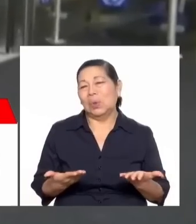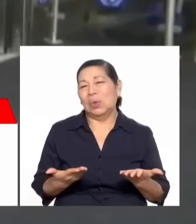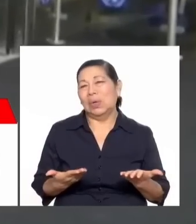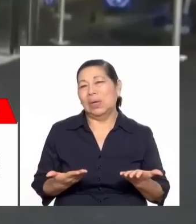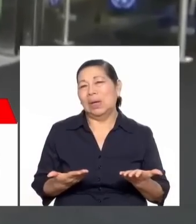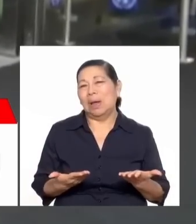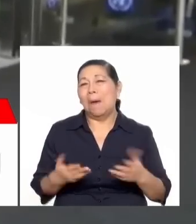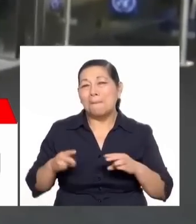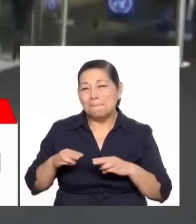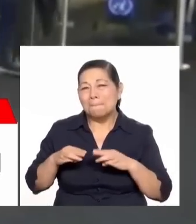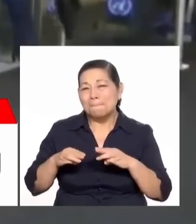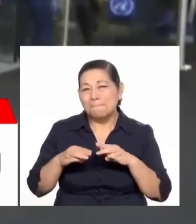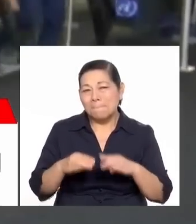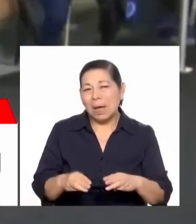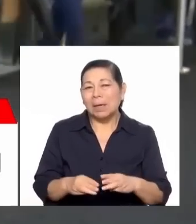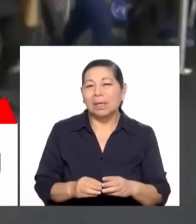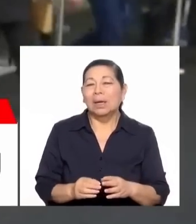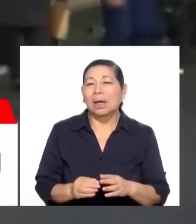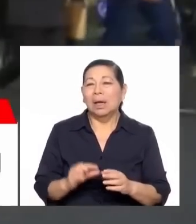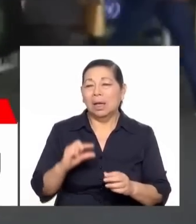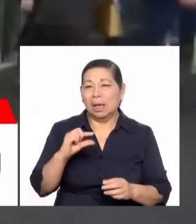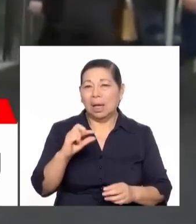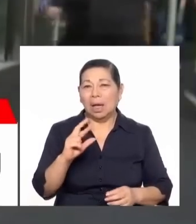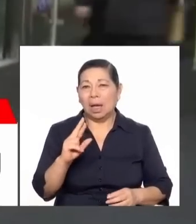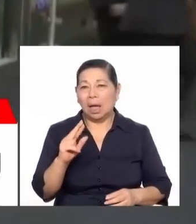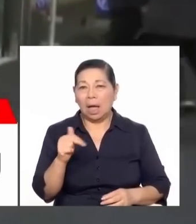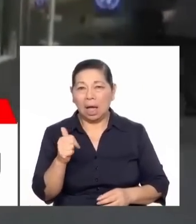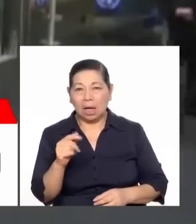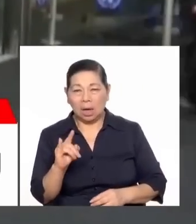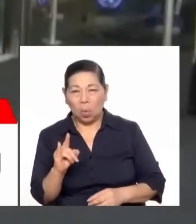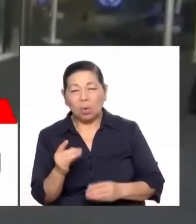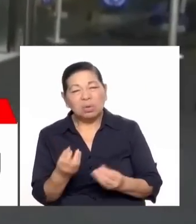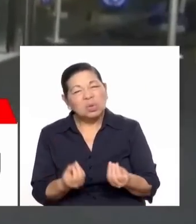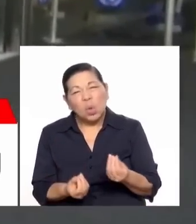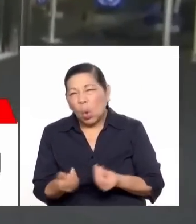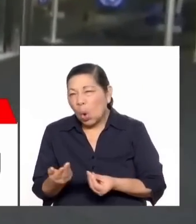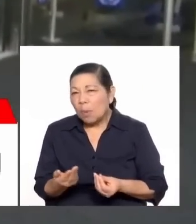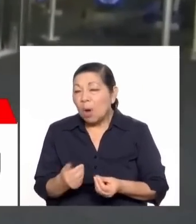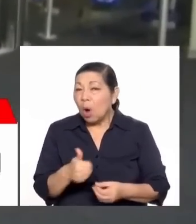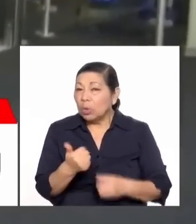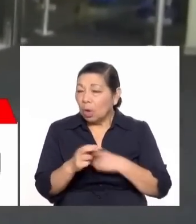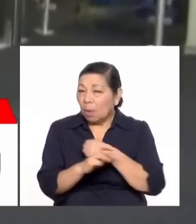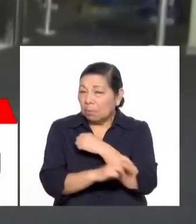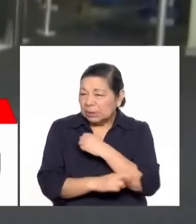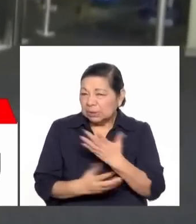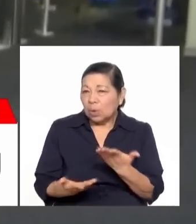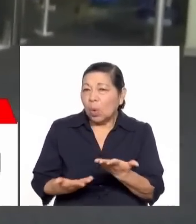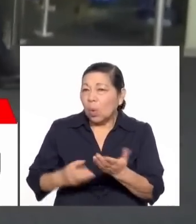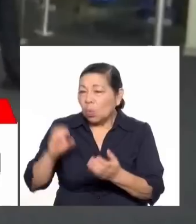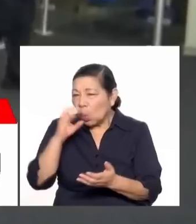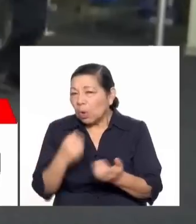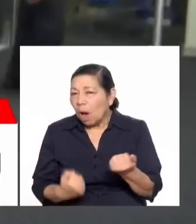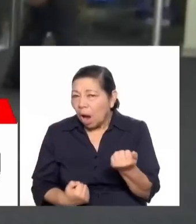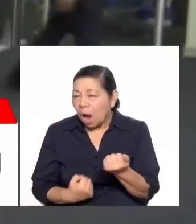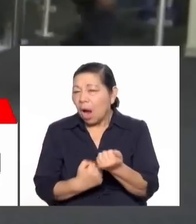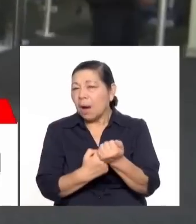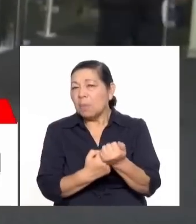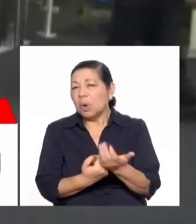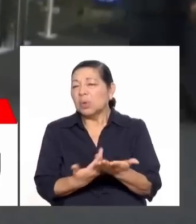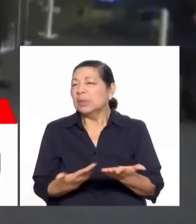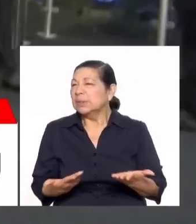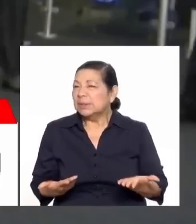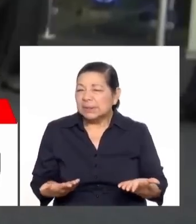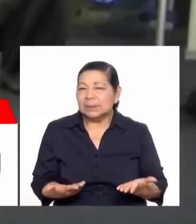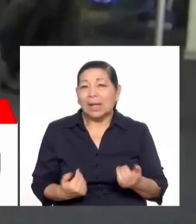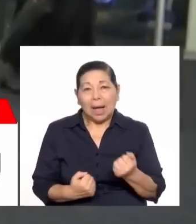en el mar de Grau, para poder ir trabajando con otros países, buscar apoyo, sobre